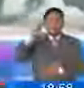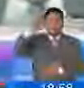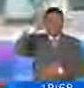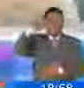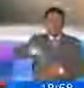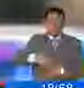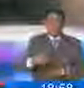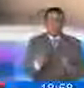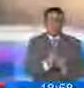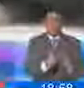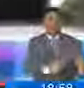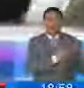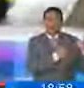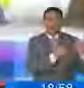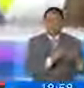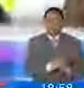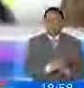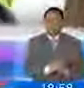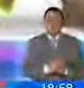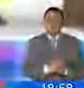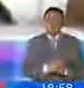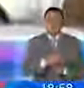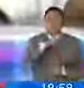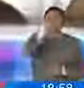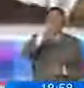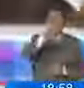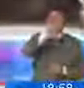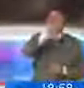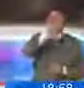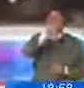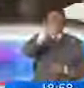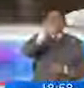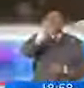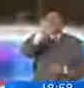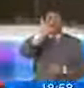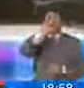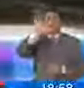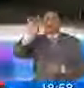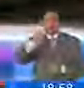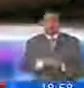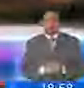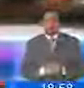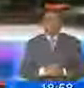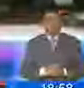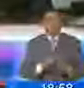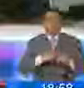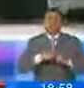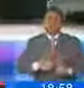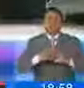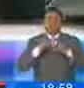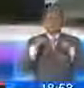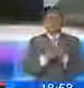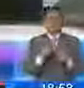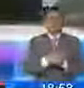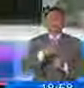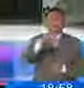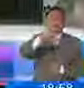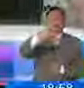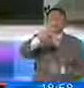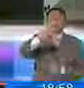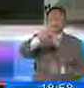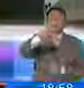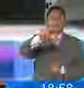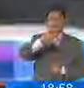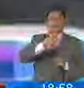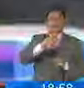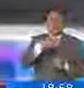Fuerzas Armadas, que suman 1.238. El ex asambleísta Ramiro Aguilar, quien también participó en las